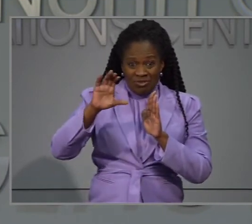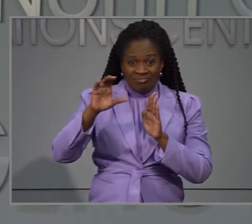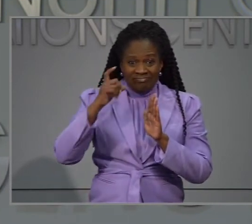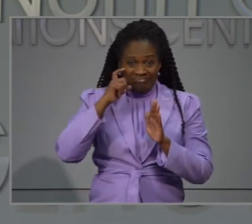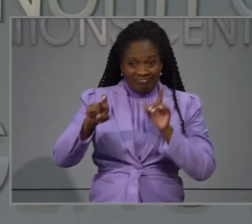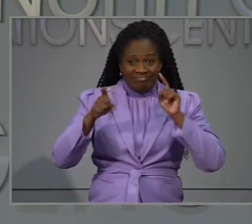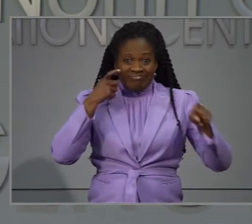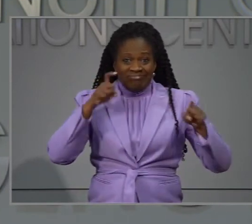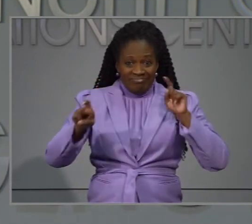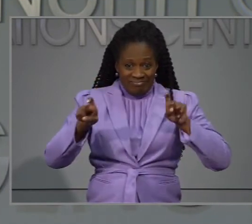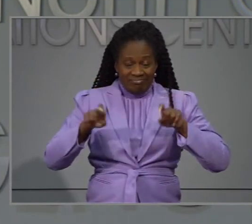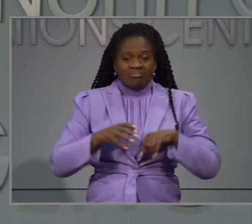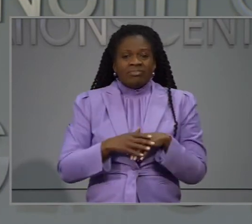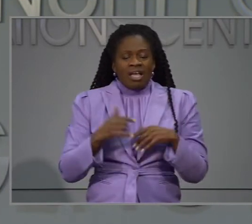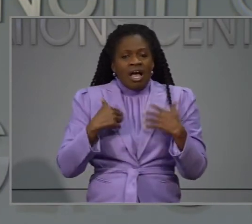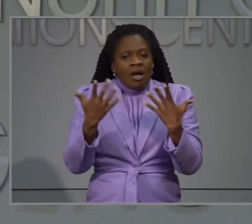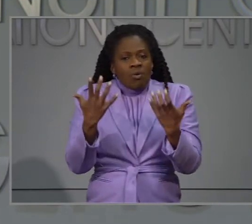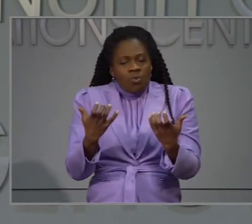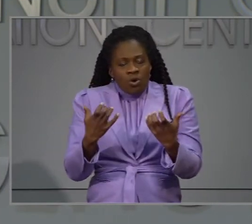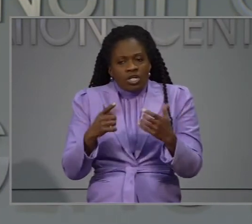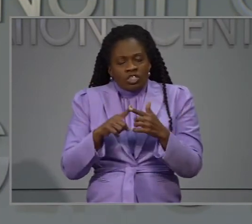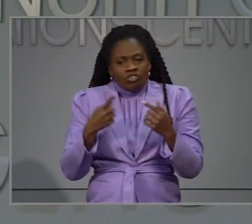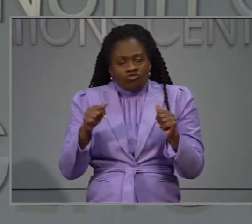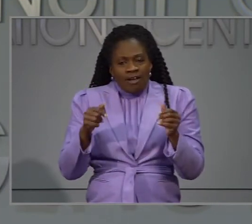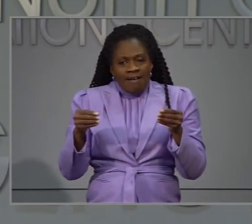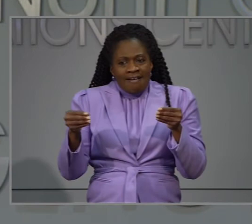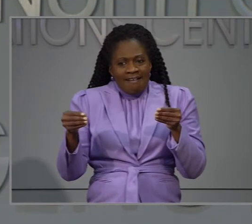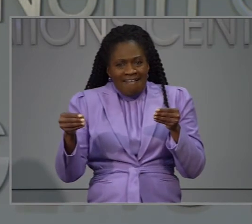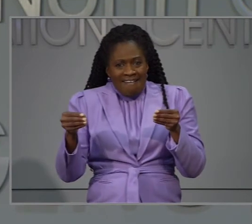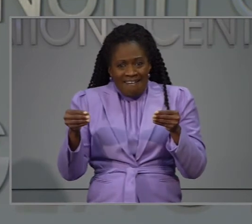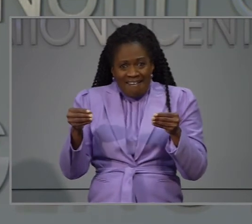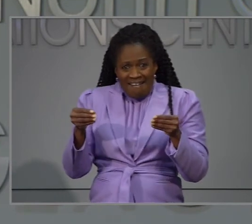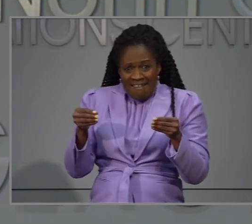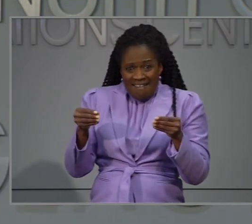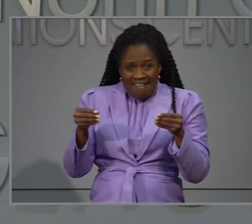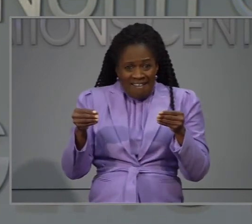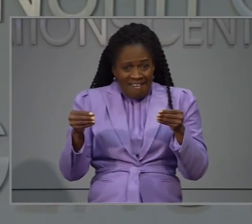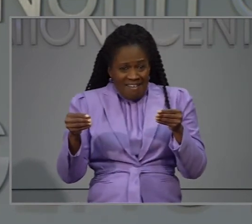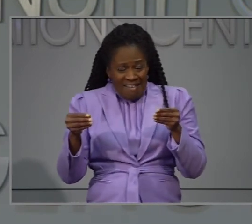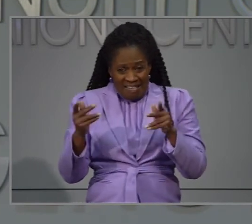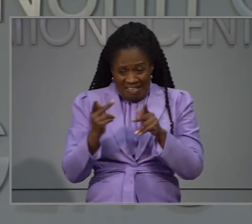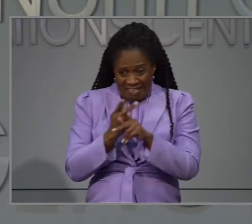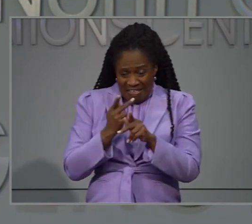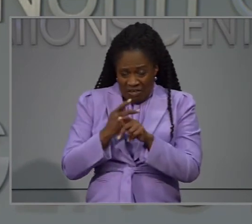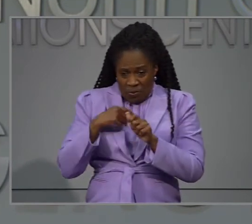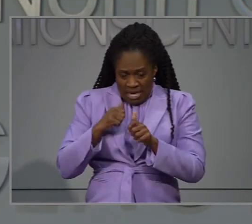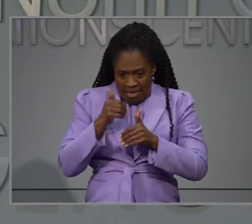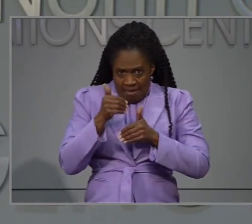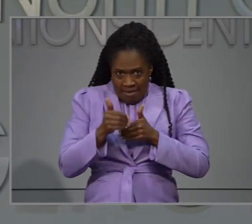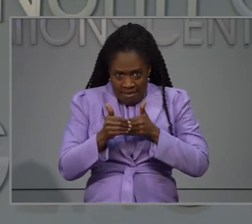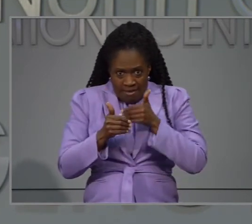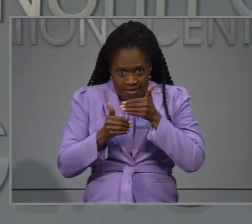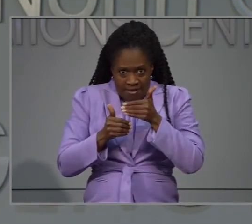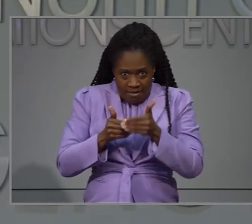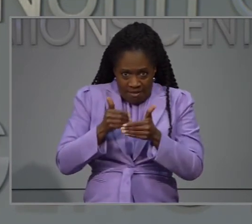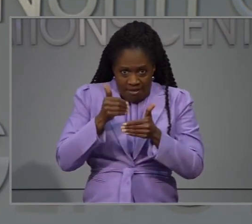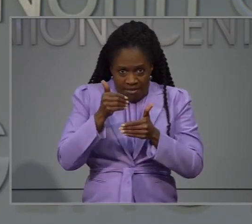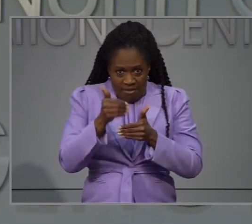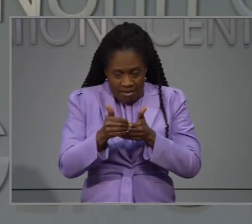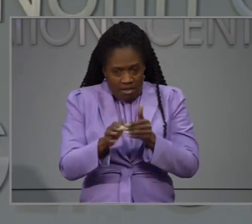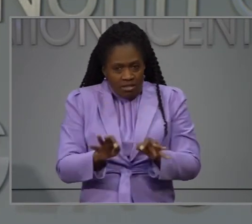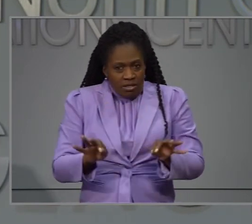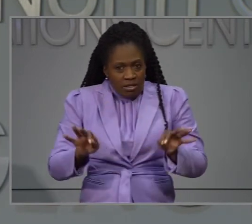del país yo quiero que nosotros podamos relajar restricciones lo más pronto